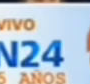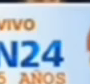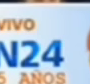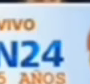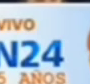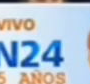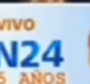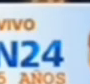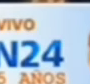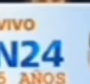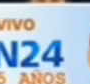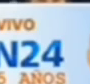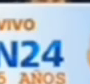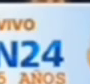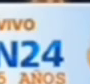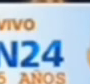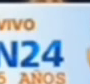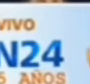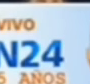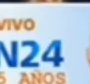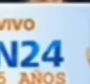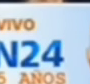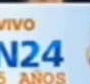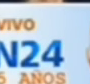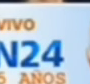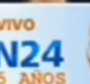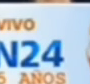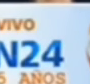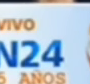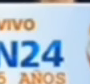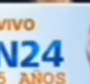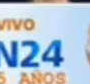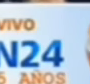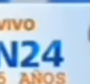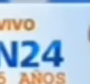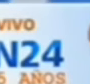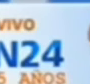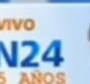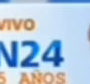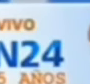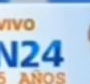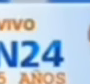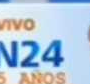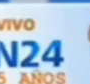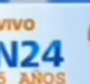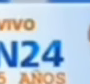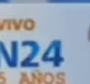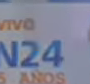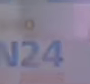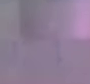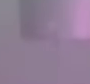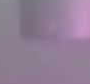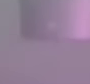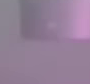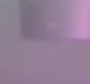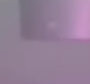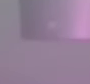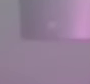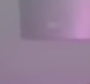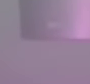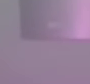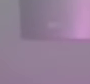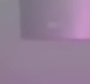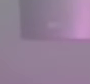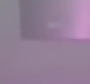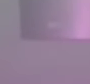dejar extorsionar por los amigos del terrorismo muy bien Así se habla Así se